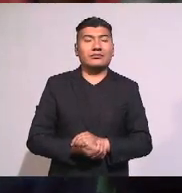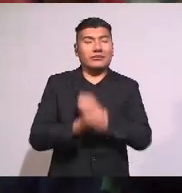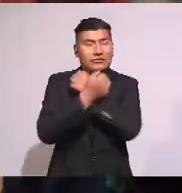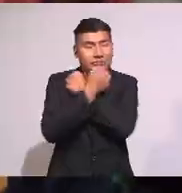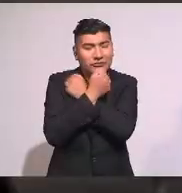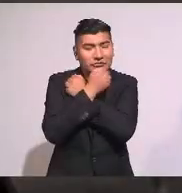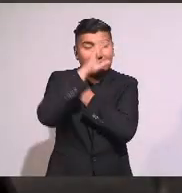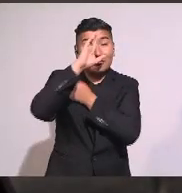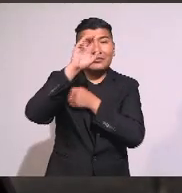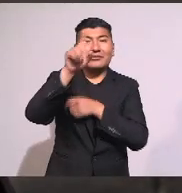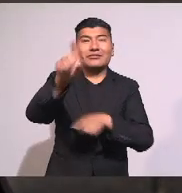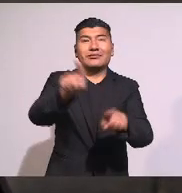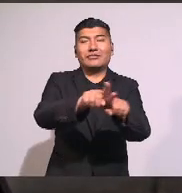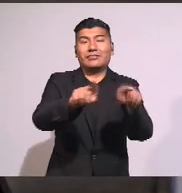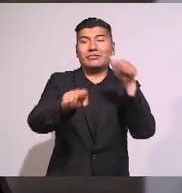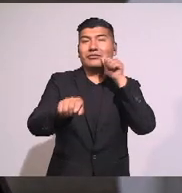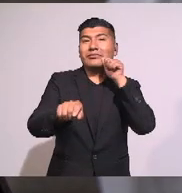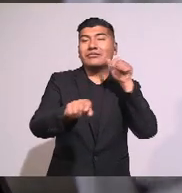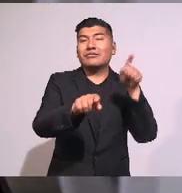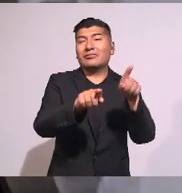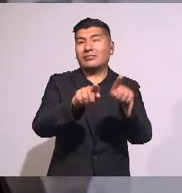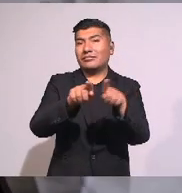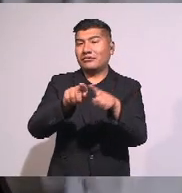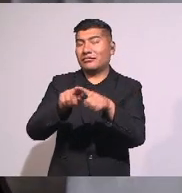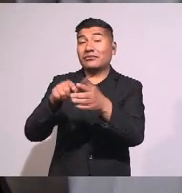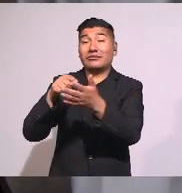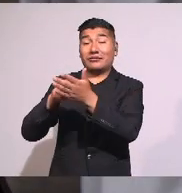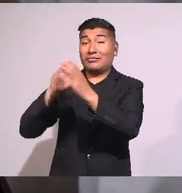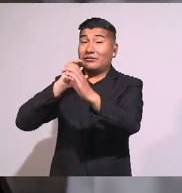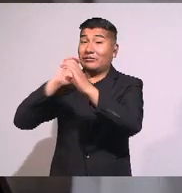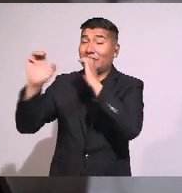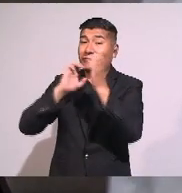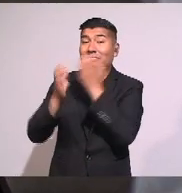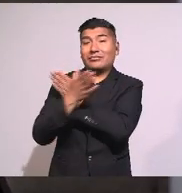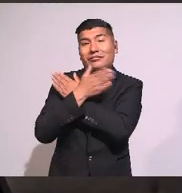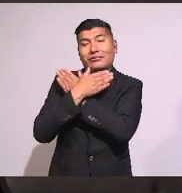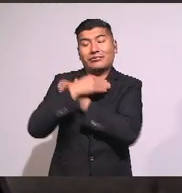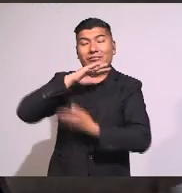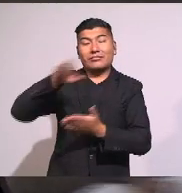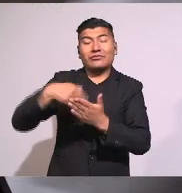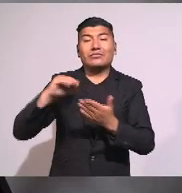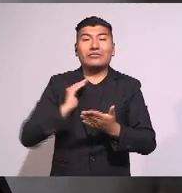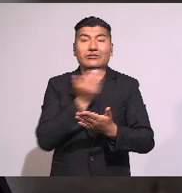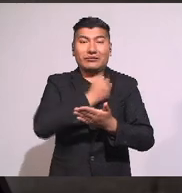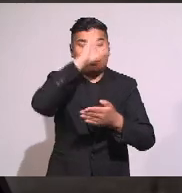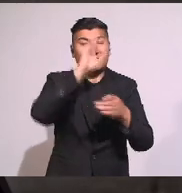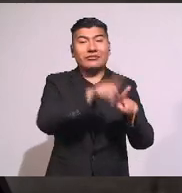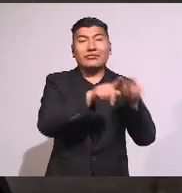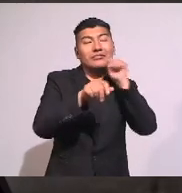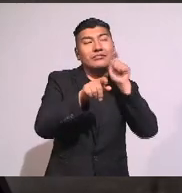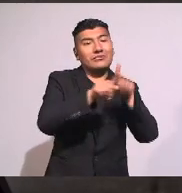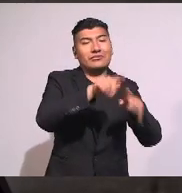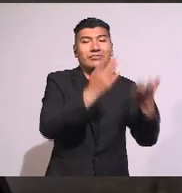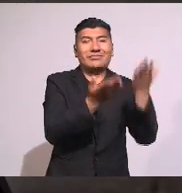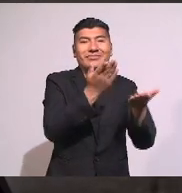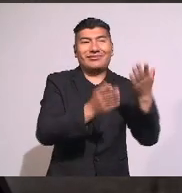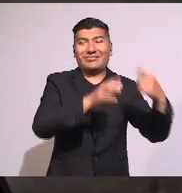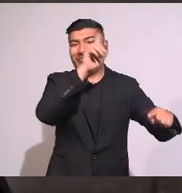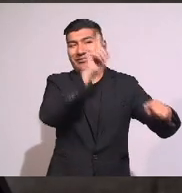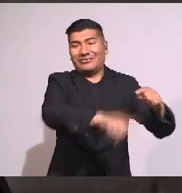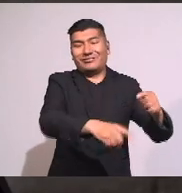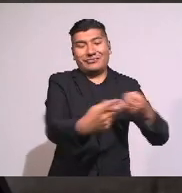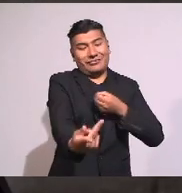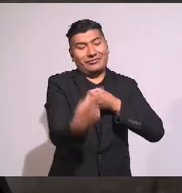Estimados hermanos, por este medio saludamos a todos nuestros hermanos que no pueden asistir a